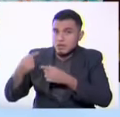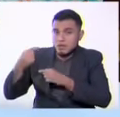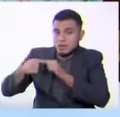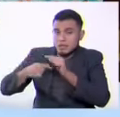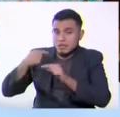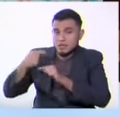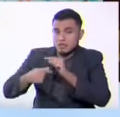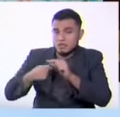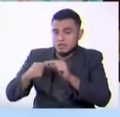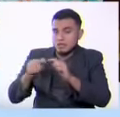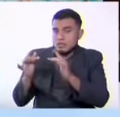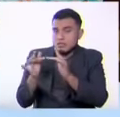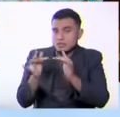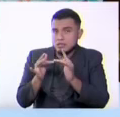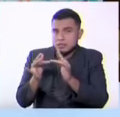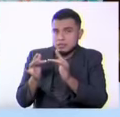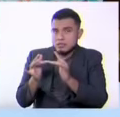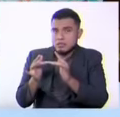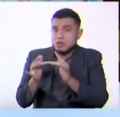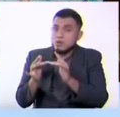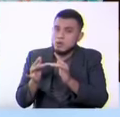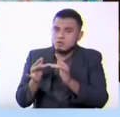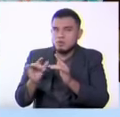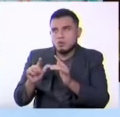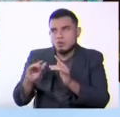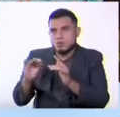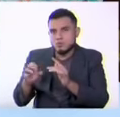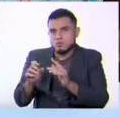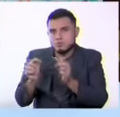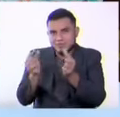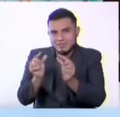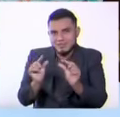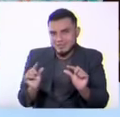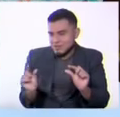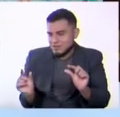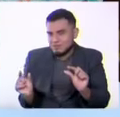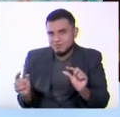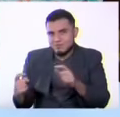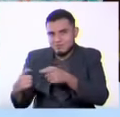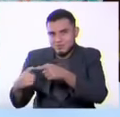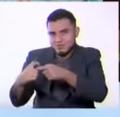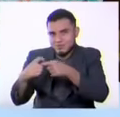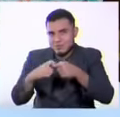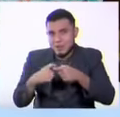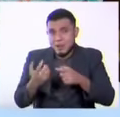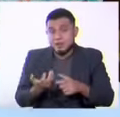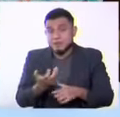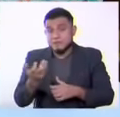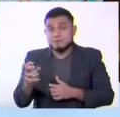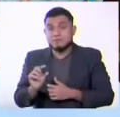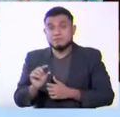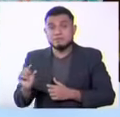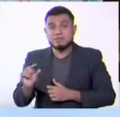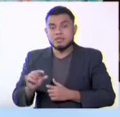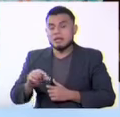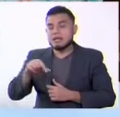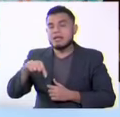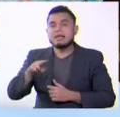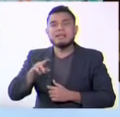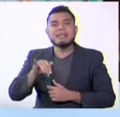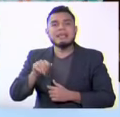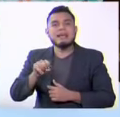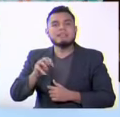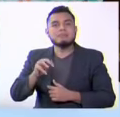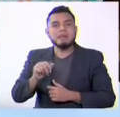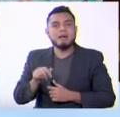de contacto o en esos locus, como aprendimos. Esos puntos de contacto se llaman quiasma y